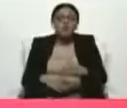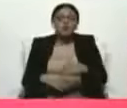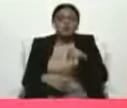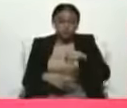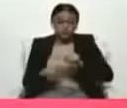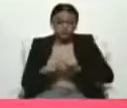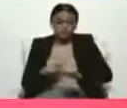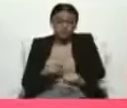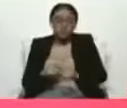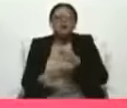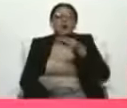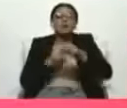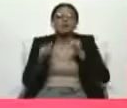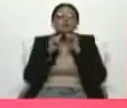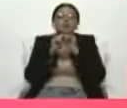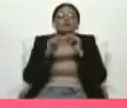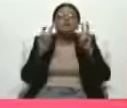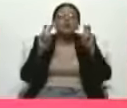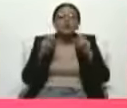¿Estamos listos para ese día, va?